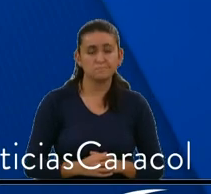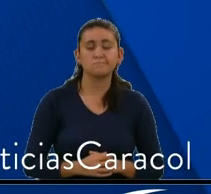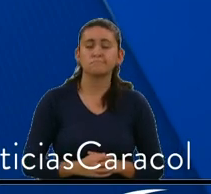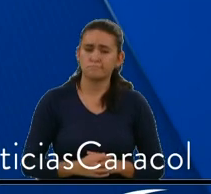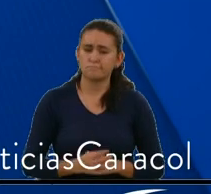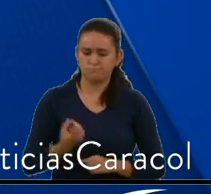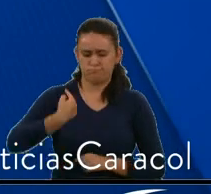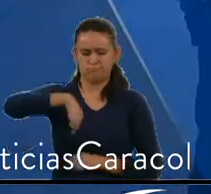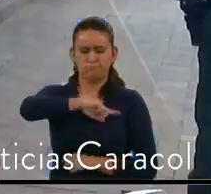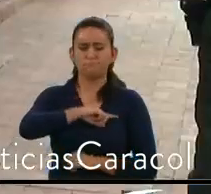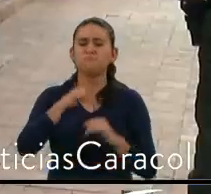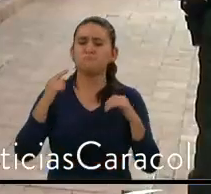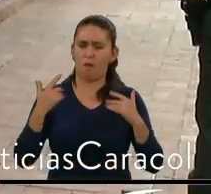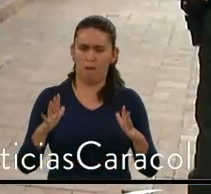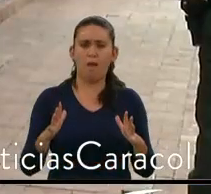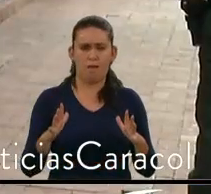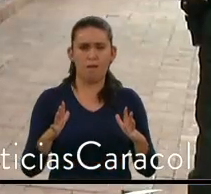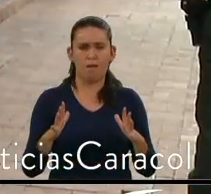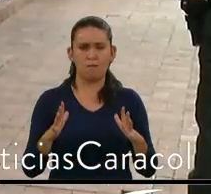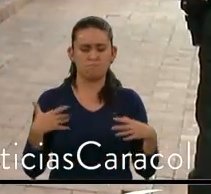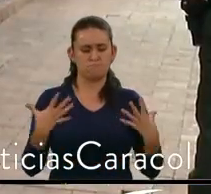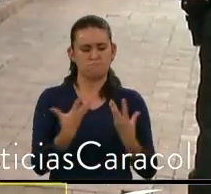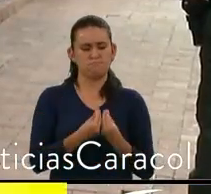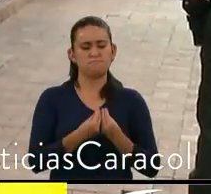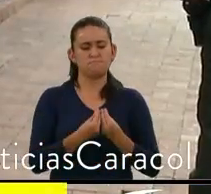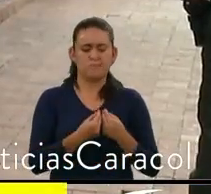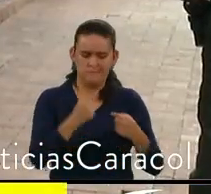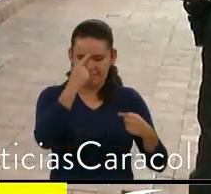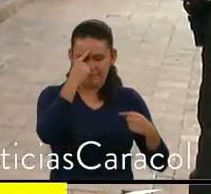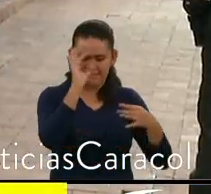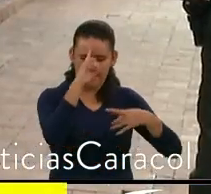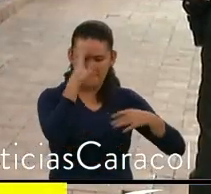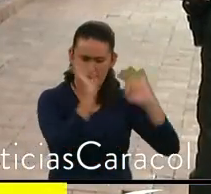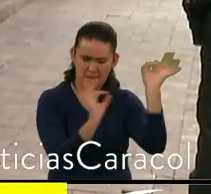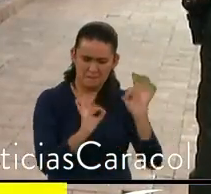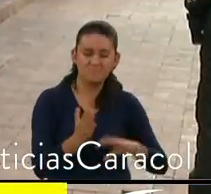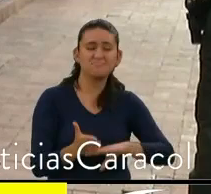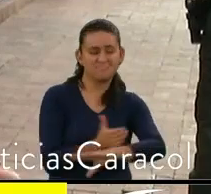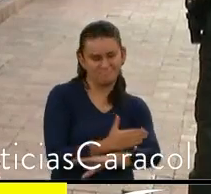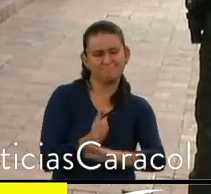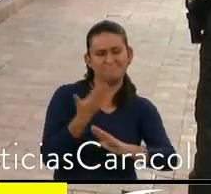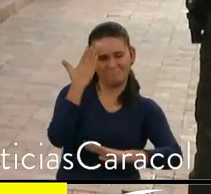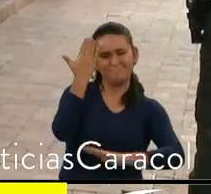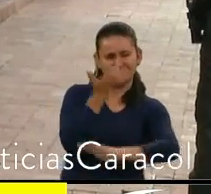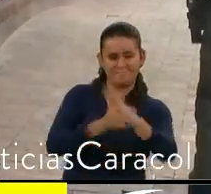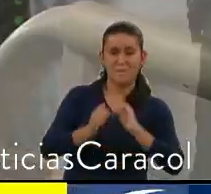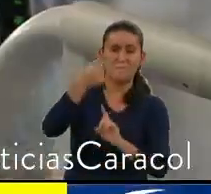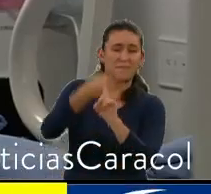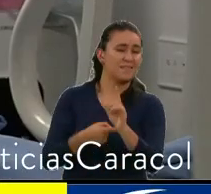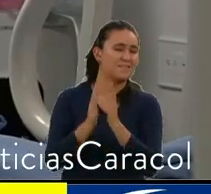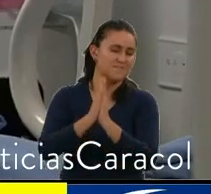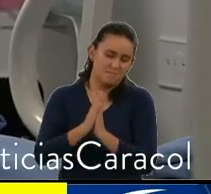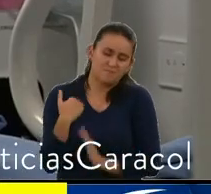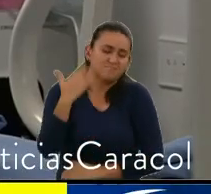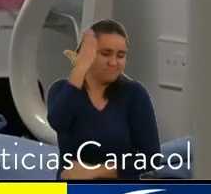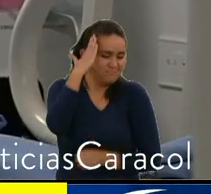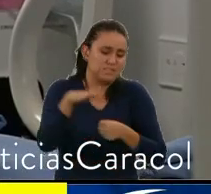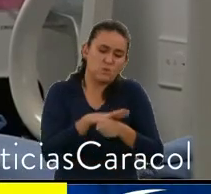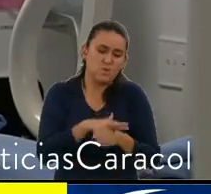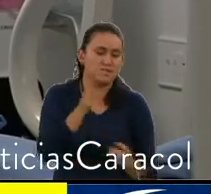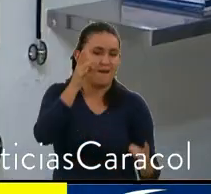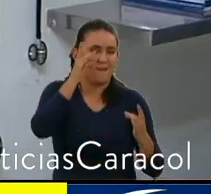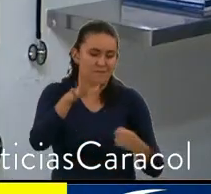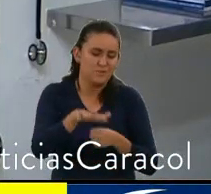Nosotros tomamos varias medidas previniendo de lo que iba a pasar, es decir, sabíamos que diciembre era un mes complicado. Como era un mes